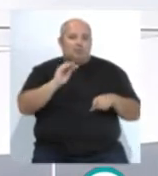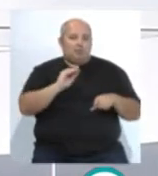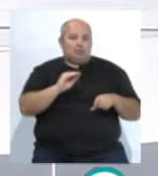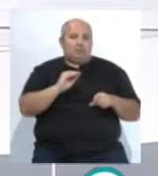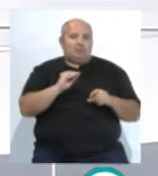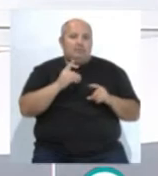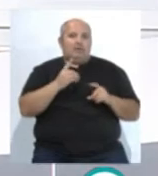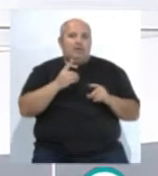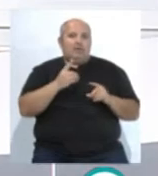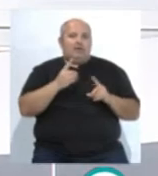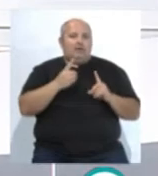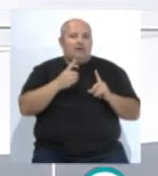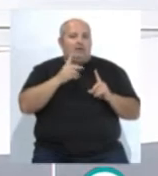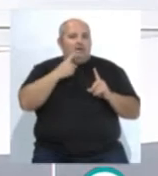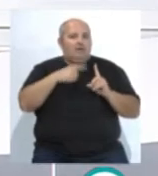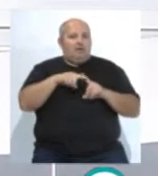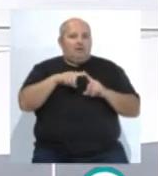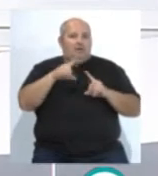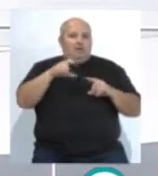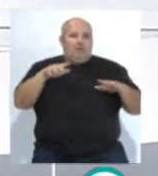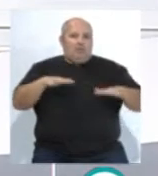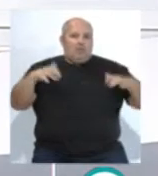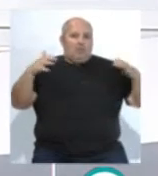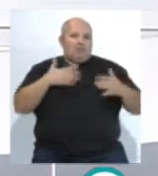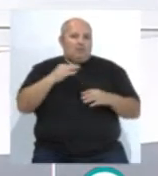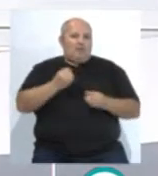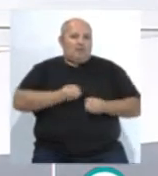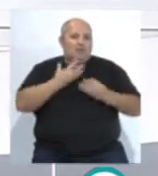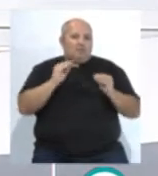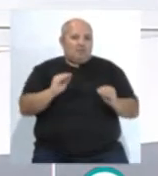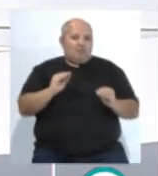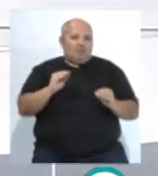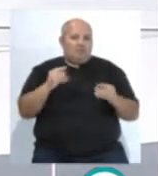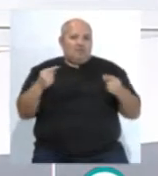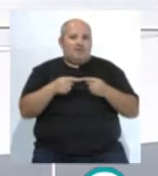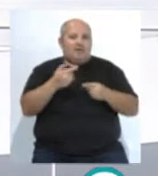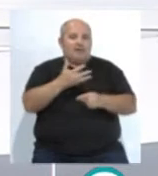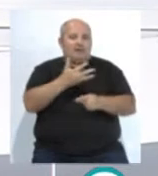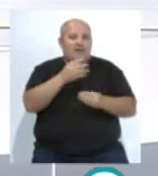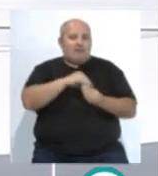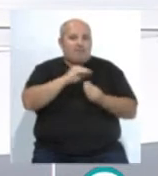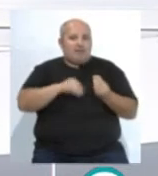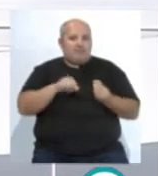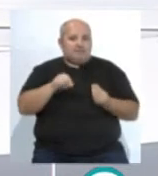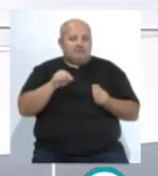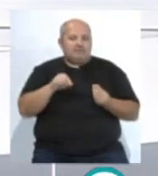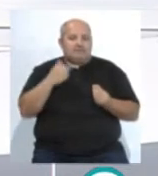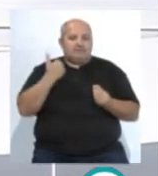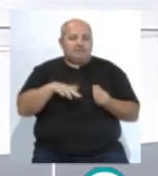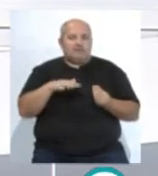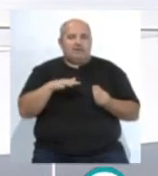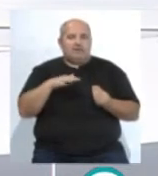ya volvía a recibir los honores del público ante una Unión Deportiva Las Palmas, que también, estando